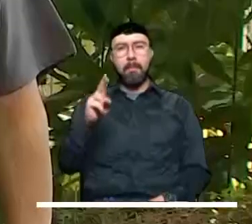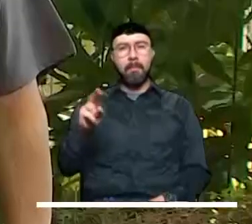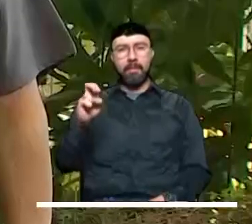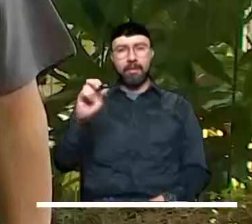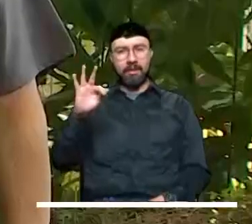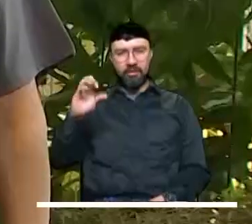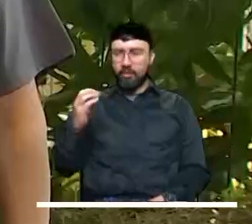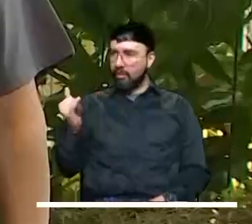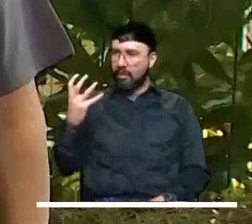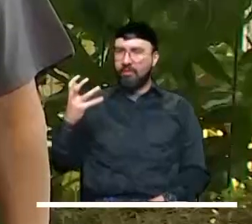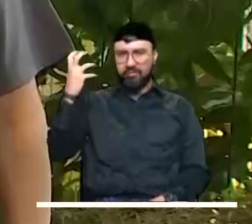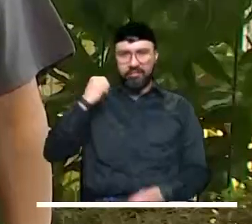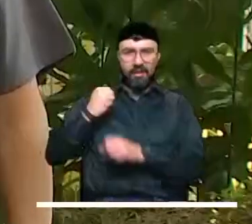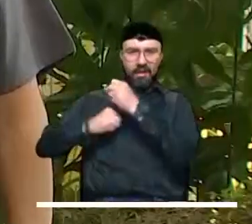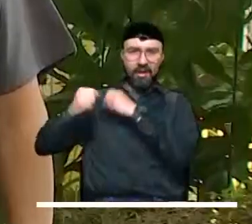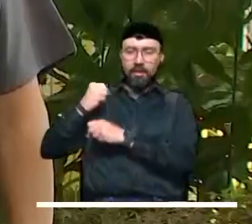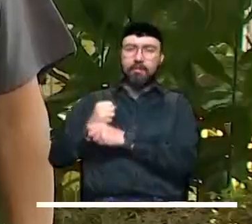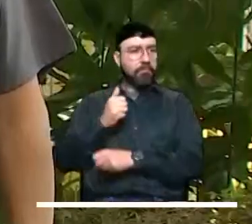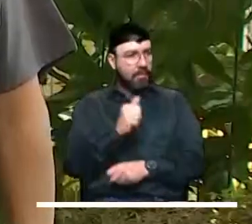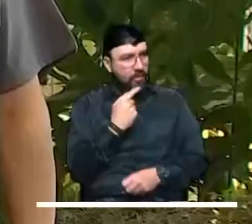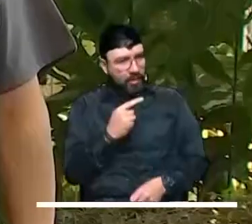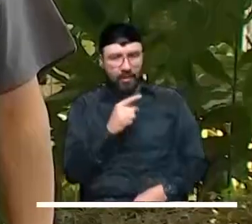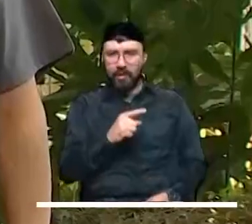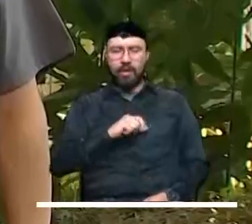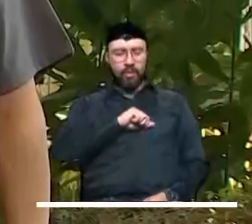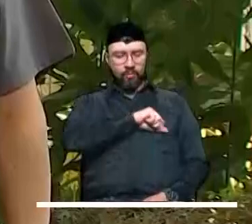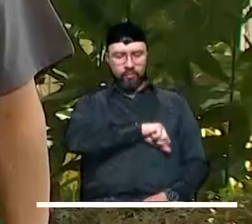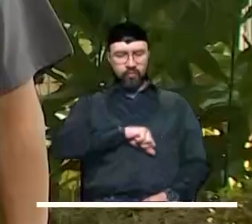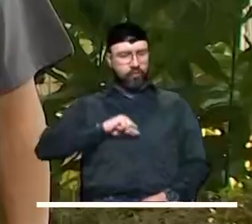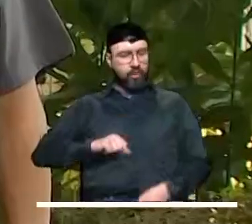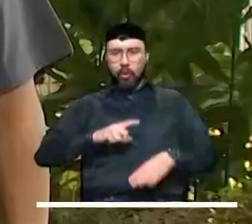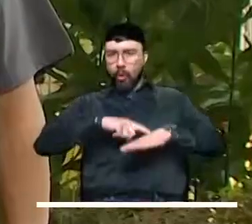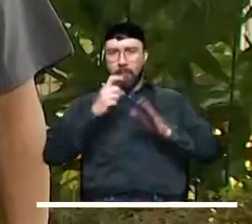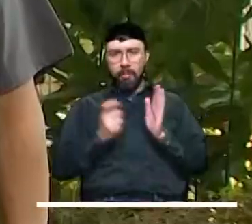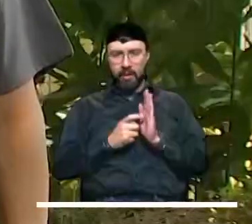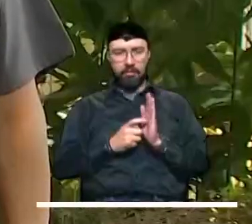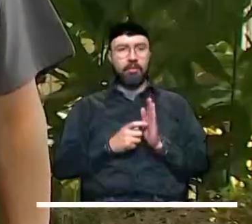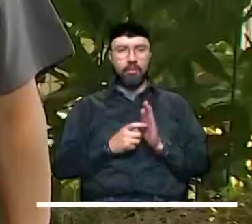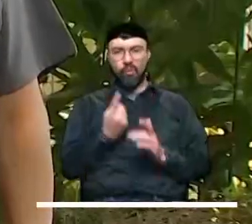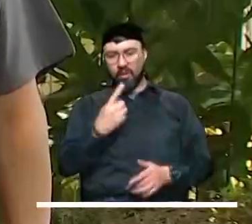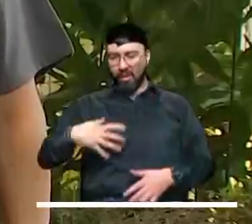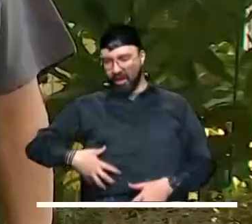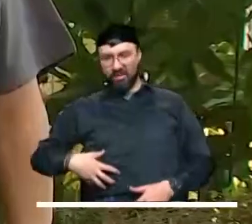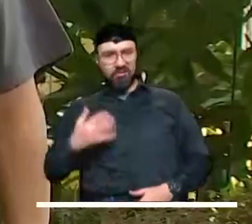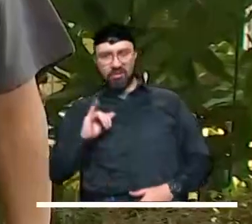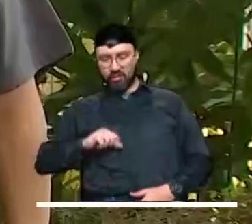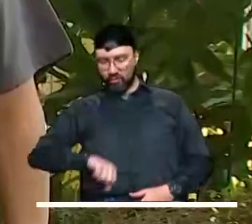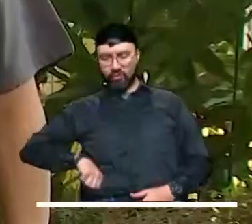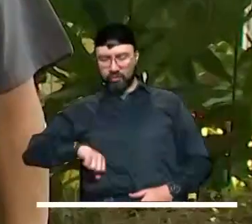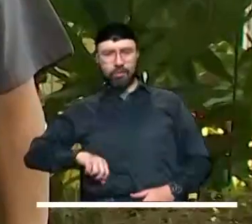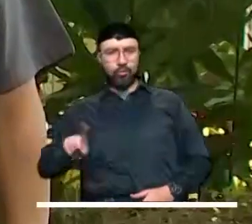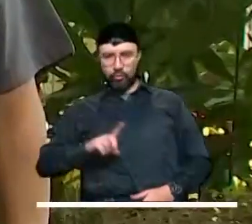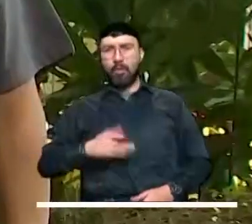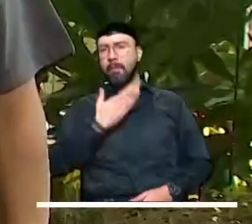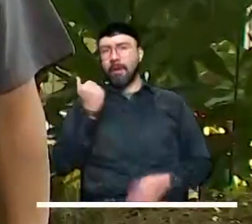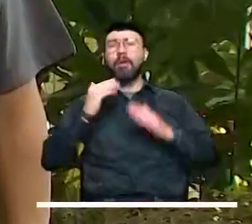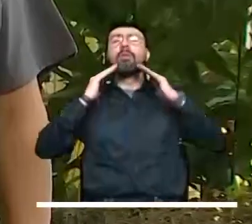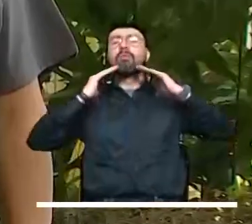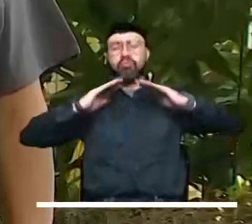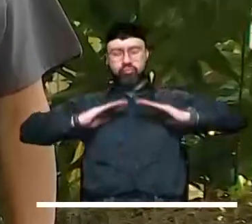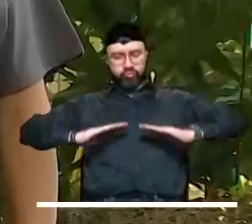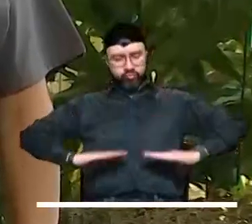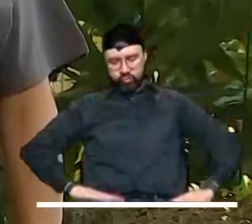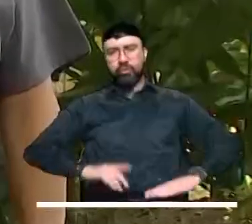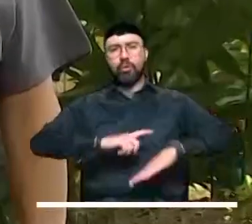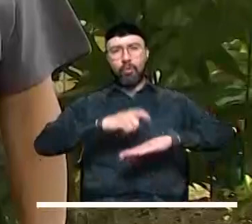siempre nos decía, ecografía completa, no segmentaria. Para nosotros ha sido un apoyo maravilloso. ¿Por qué en un programa